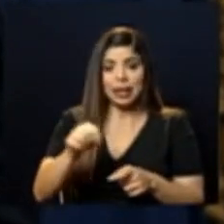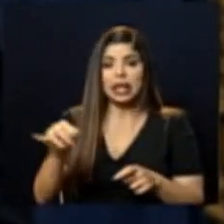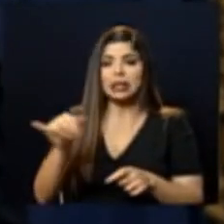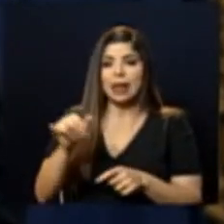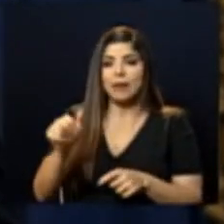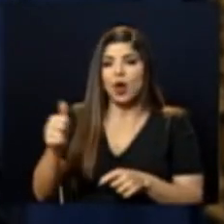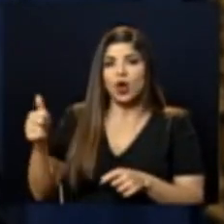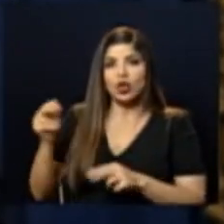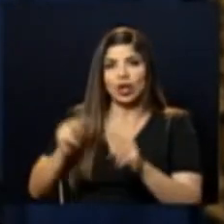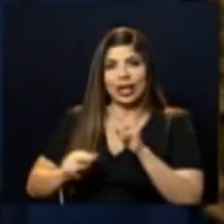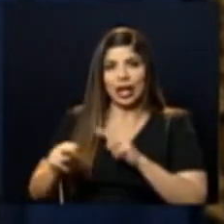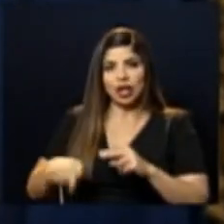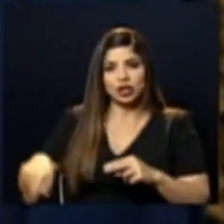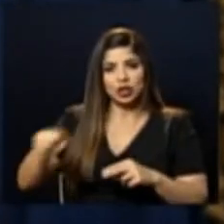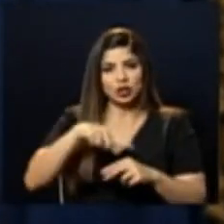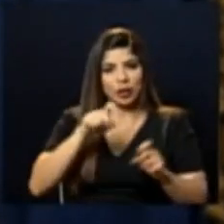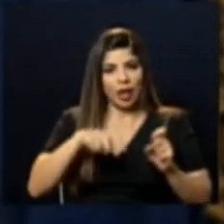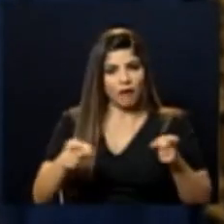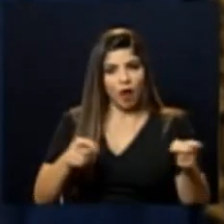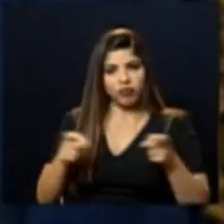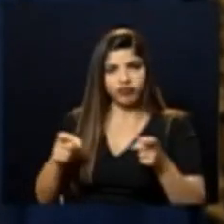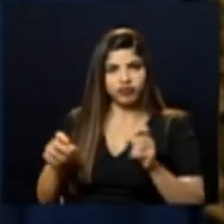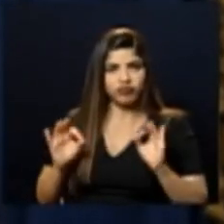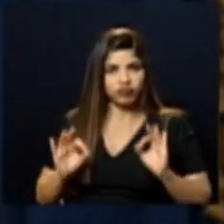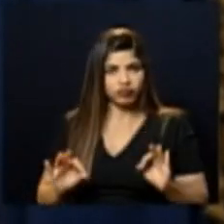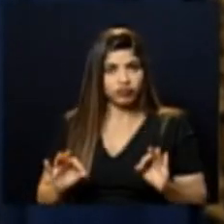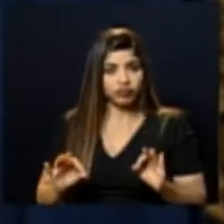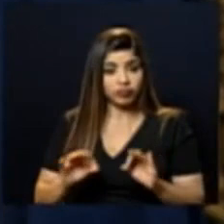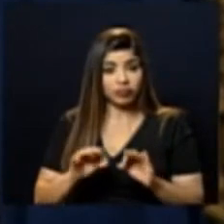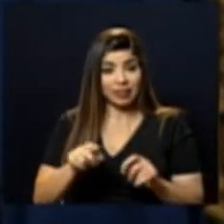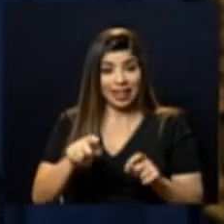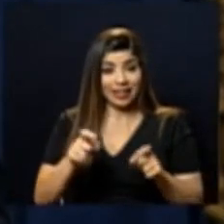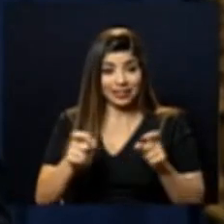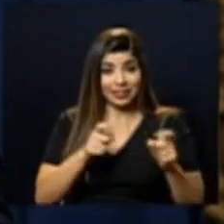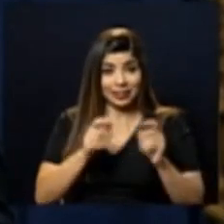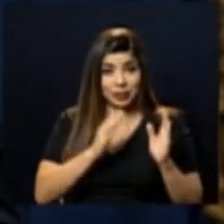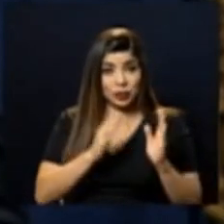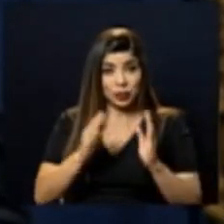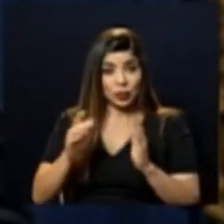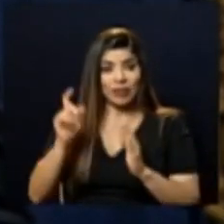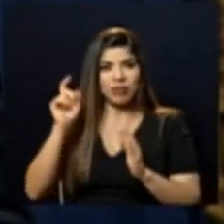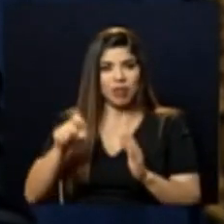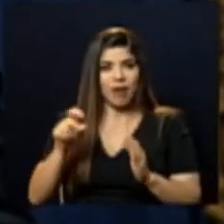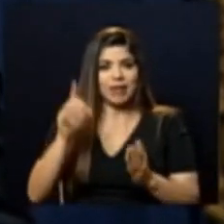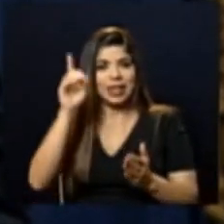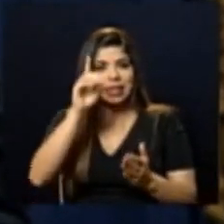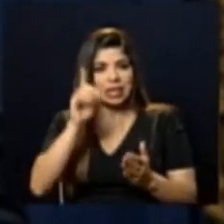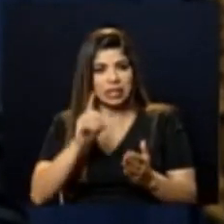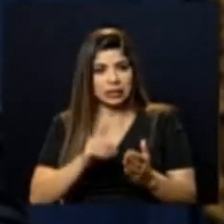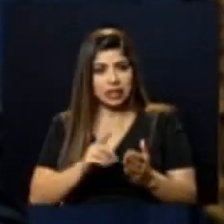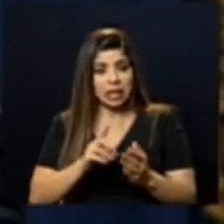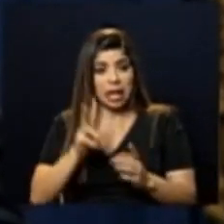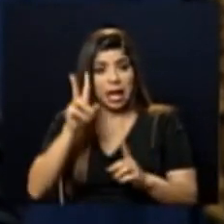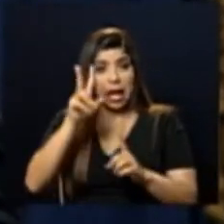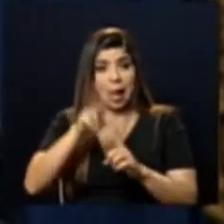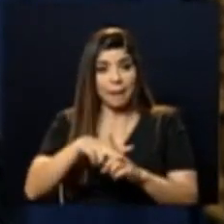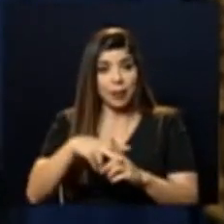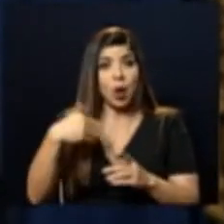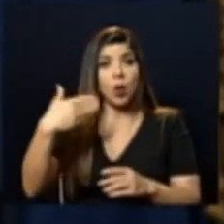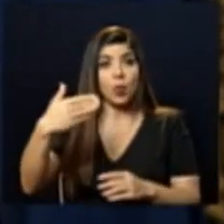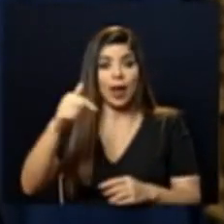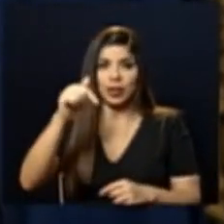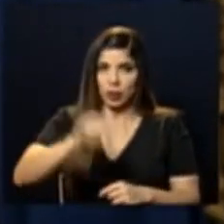como otros negocios. Esta reestructuración deberá estar diseñada y en ejecución este